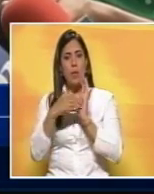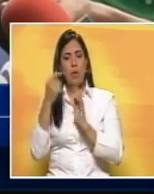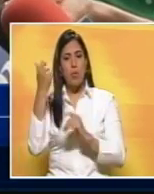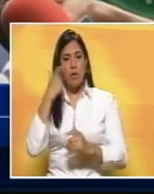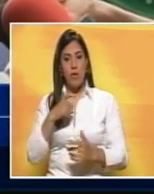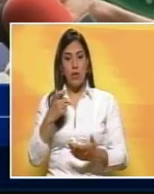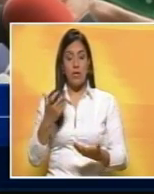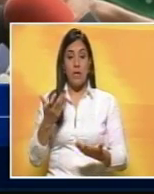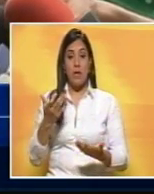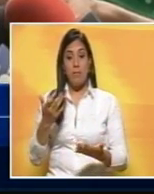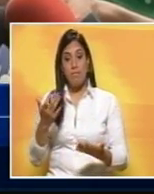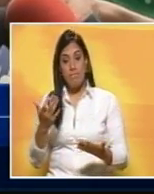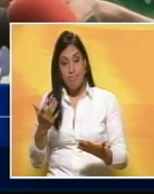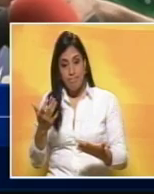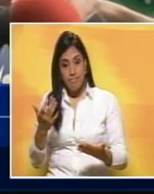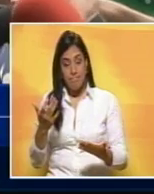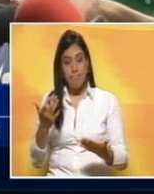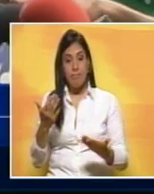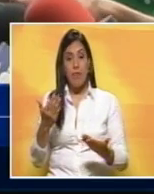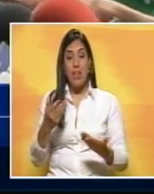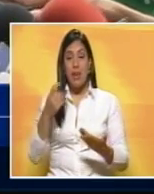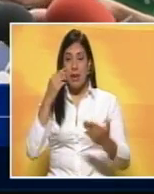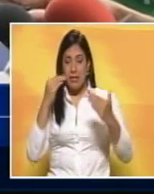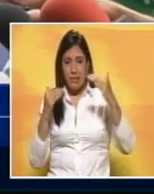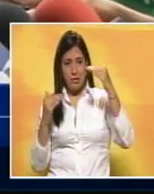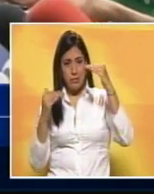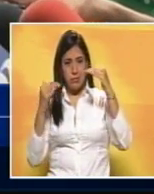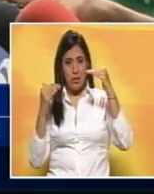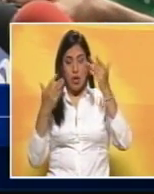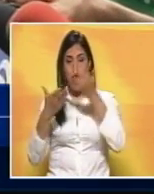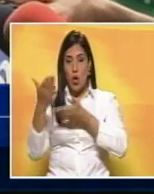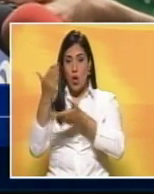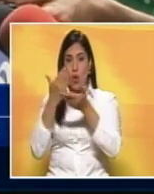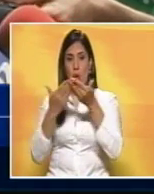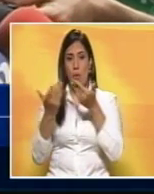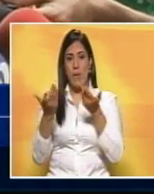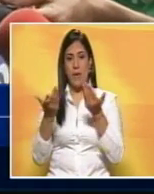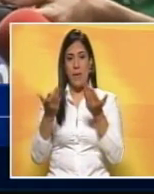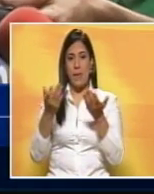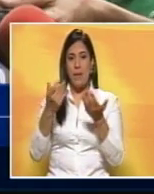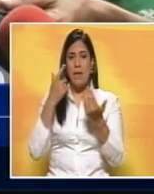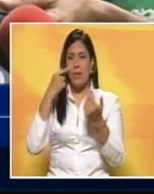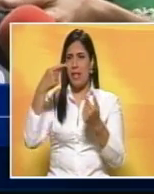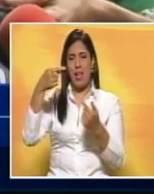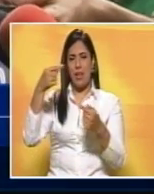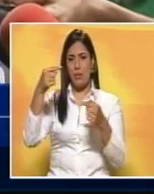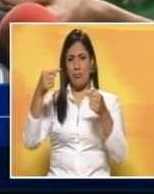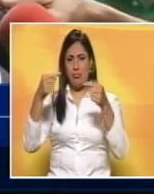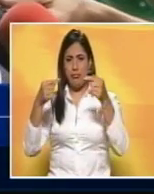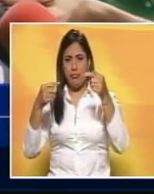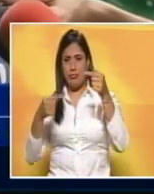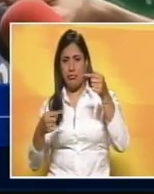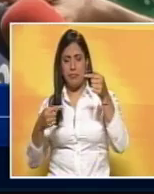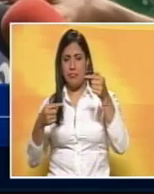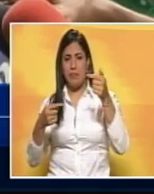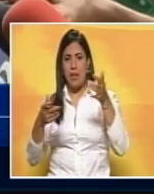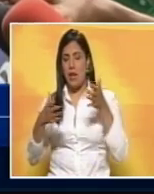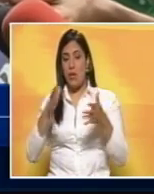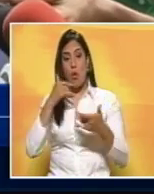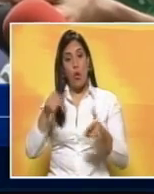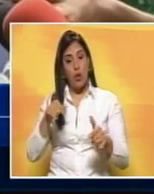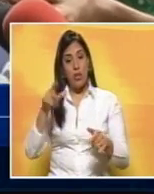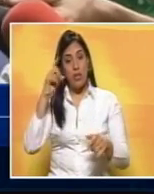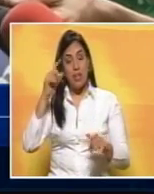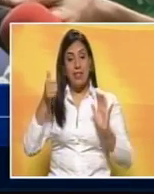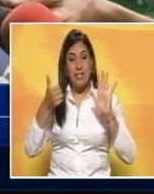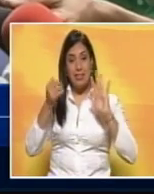bolívares. El margen de comercialización da negativo, da números rojos, y es por eso que hoy en